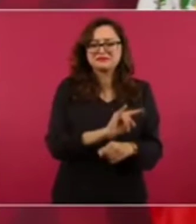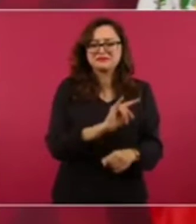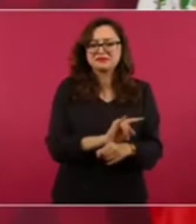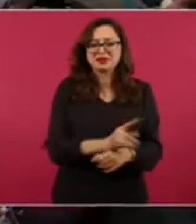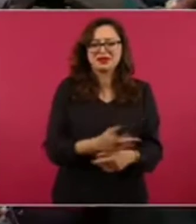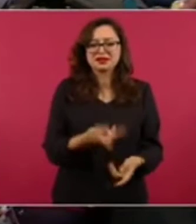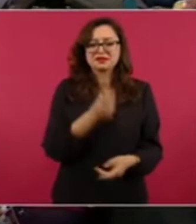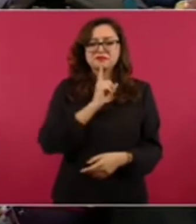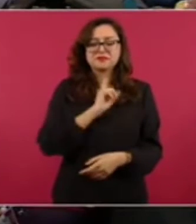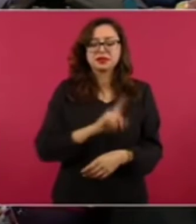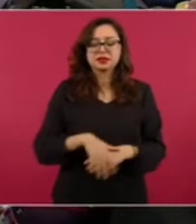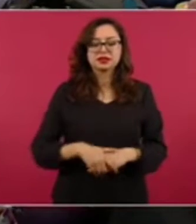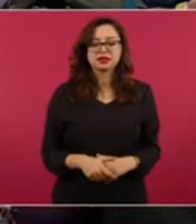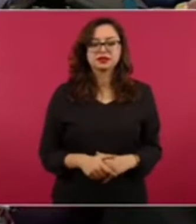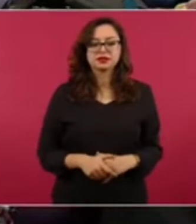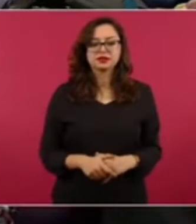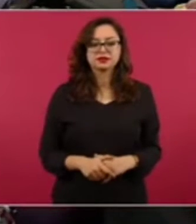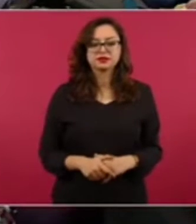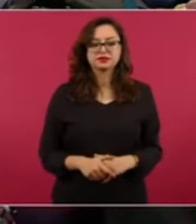buscando.